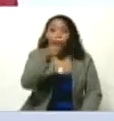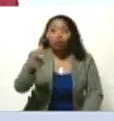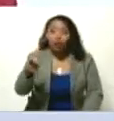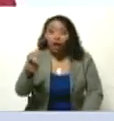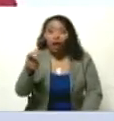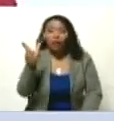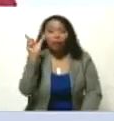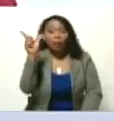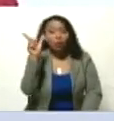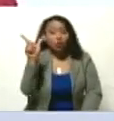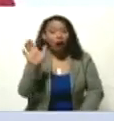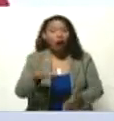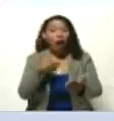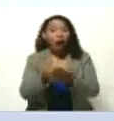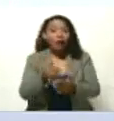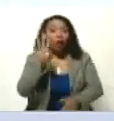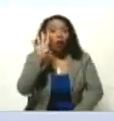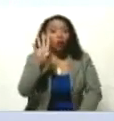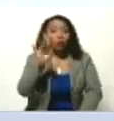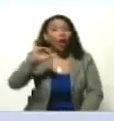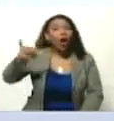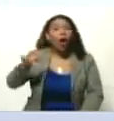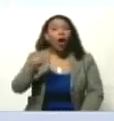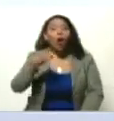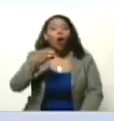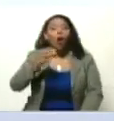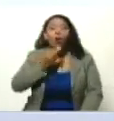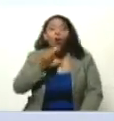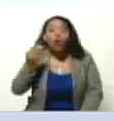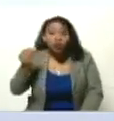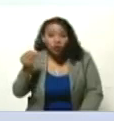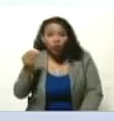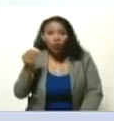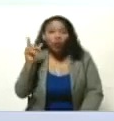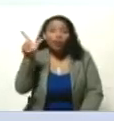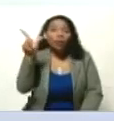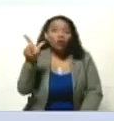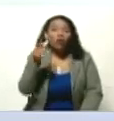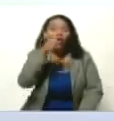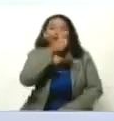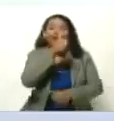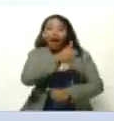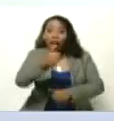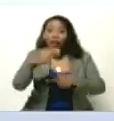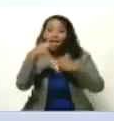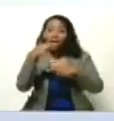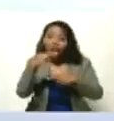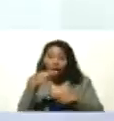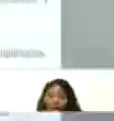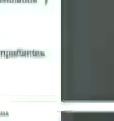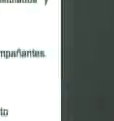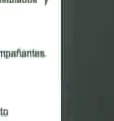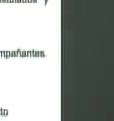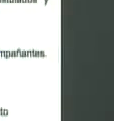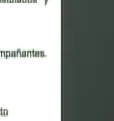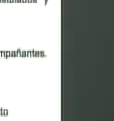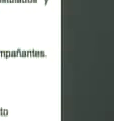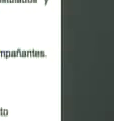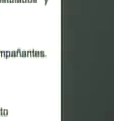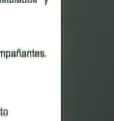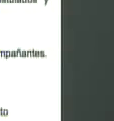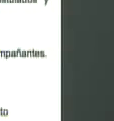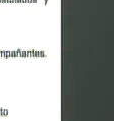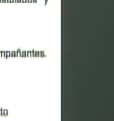PSUV y hasta 4 para la JPSUV de cada nivel territorial. Me explico. En el